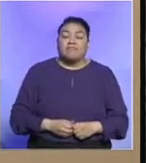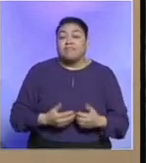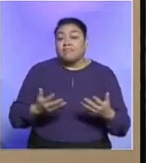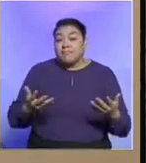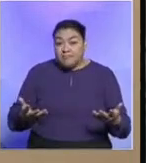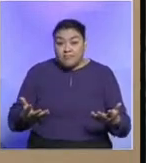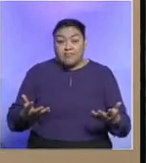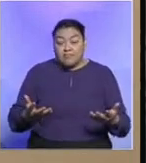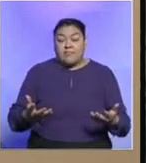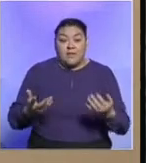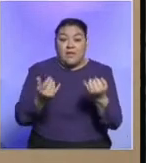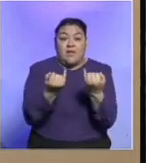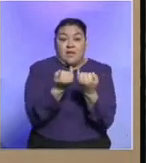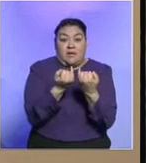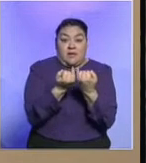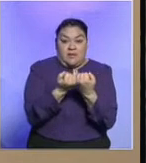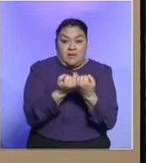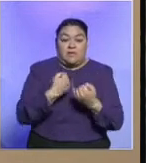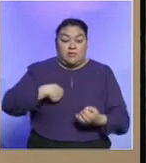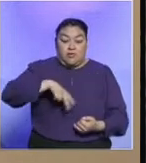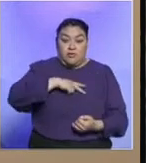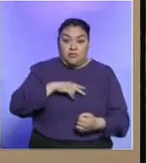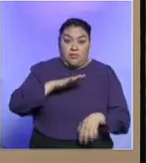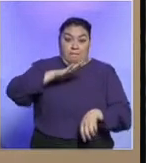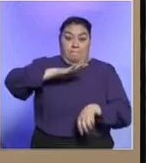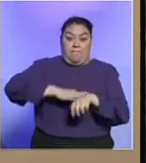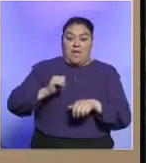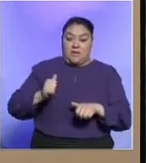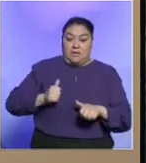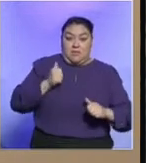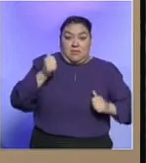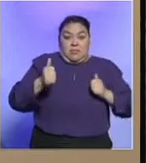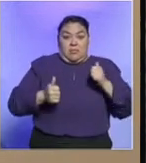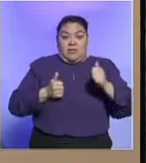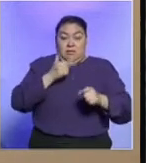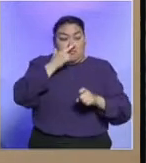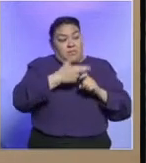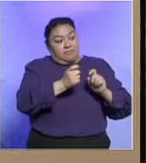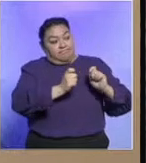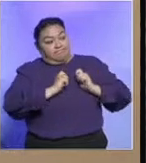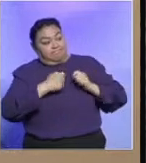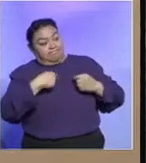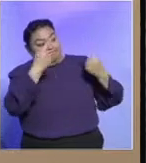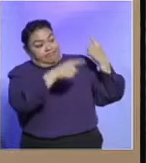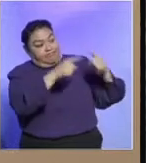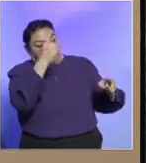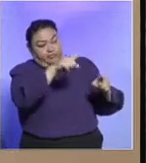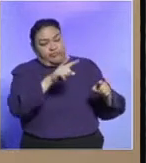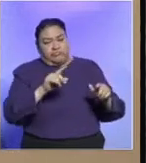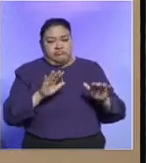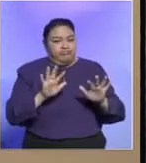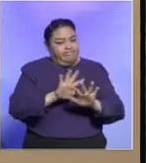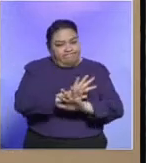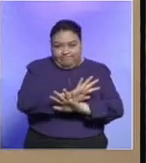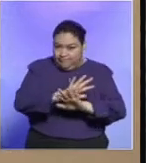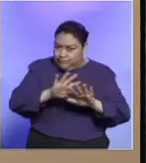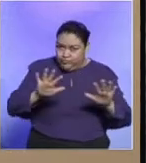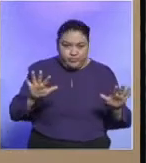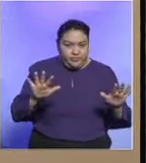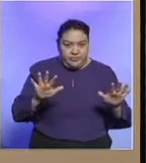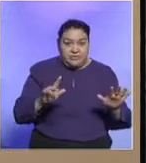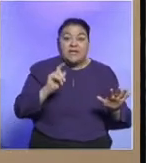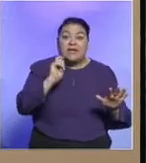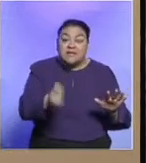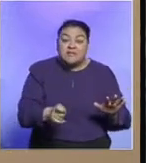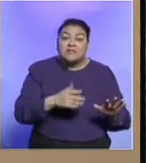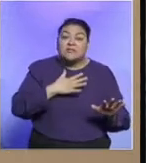Pero también sin excedernos de nuestro ámbito de atribuciones, por lo que, insisto, lo